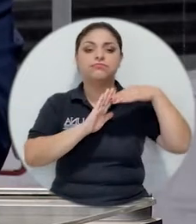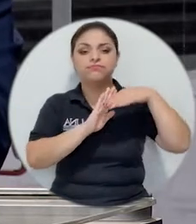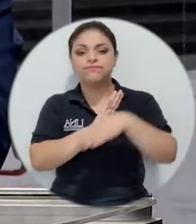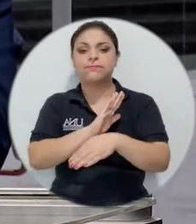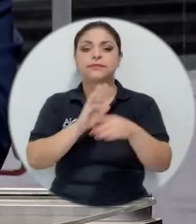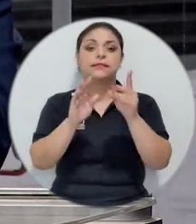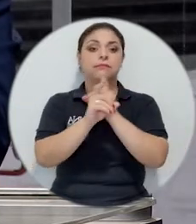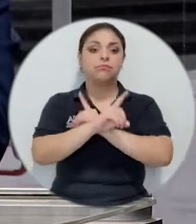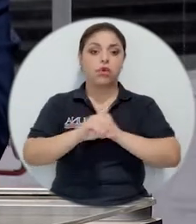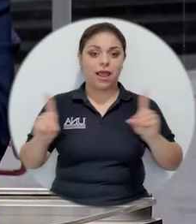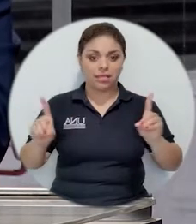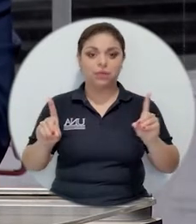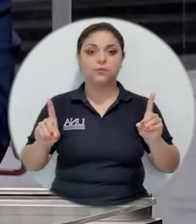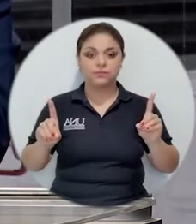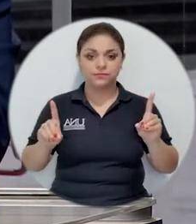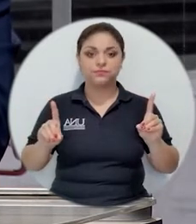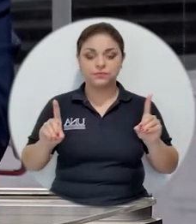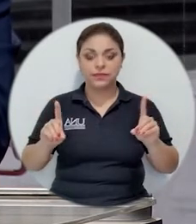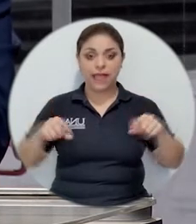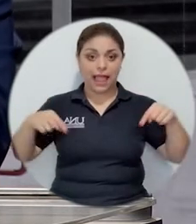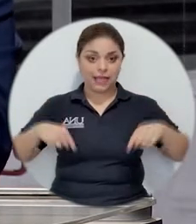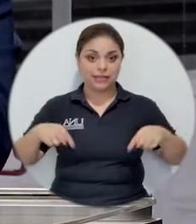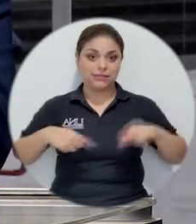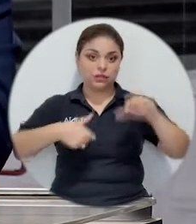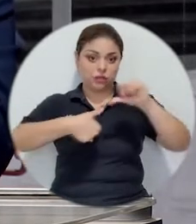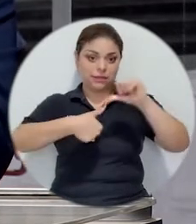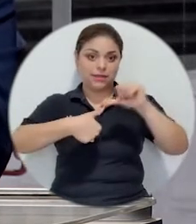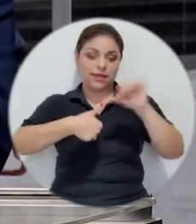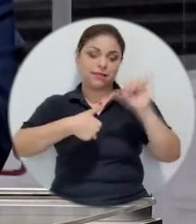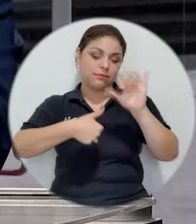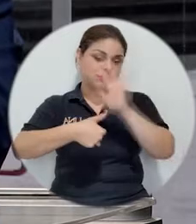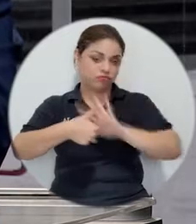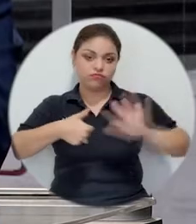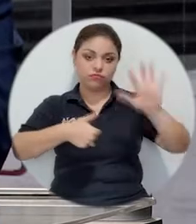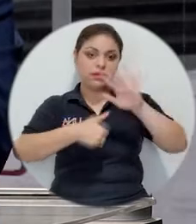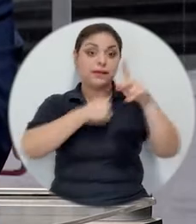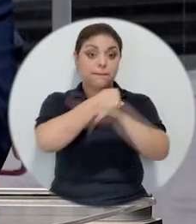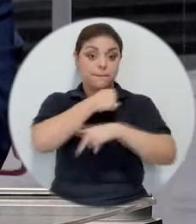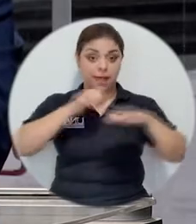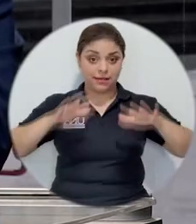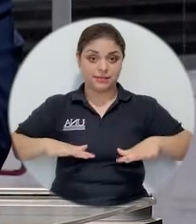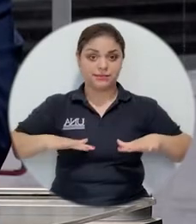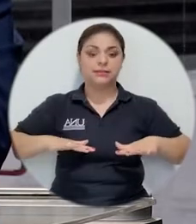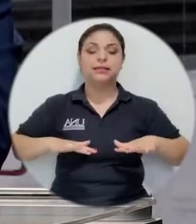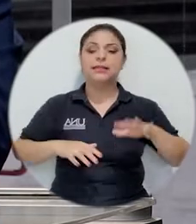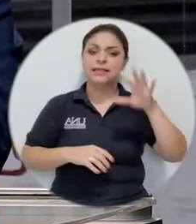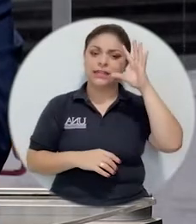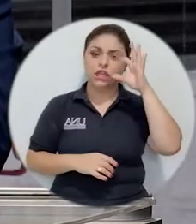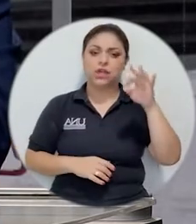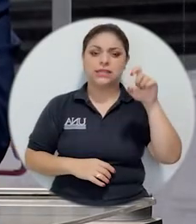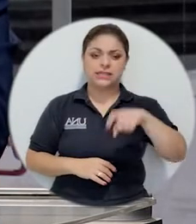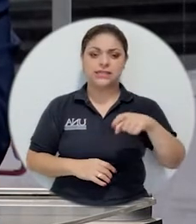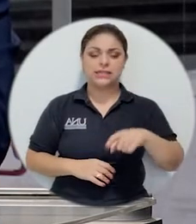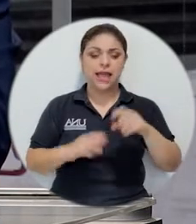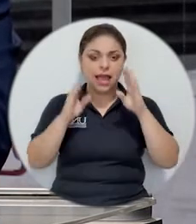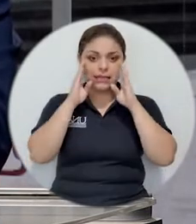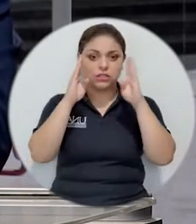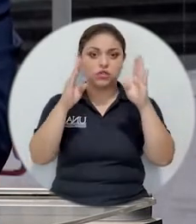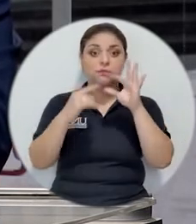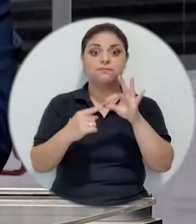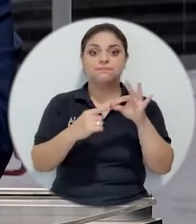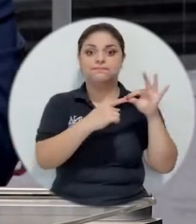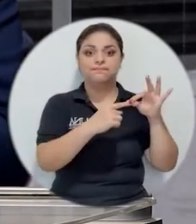democrático que ha habido no solamente en Centroamérica, sino en la región, es un elemento que para el país también requiere una